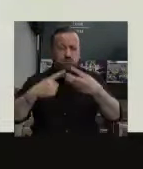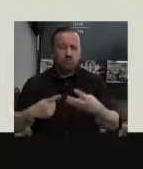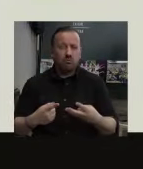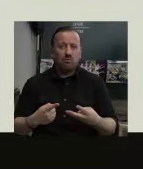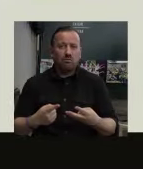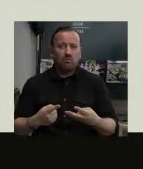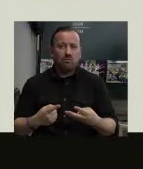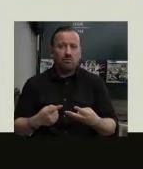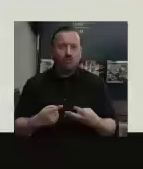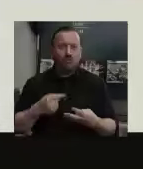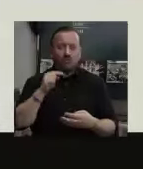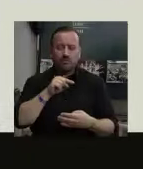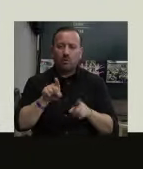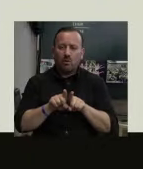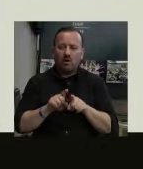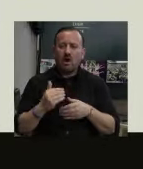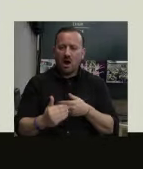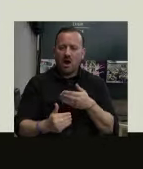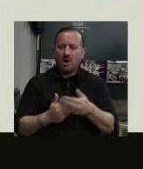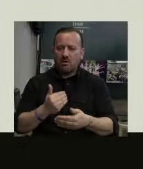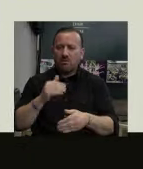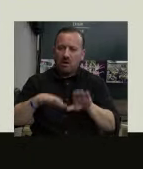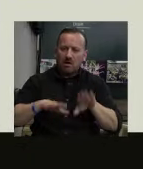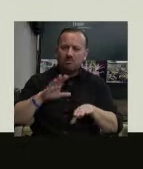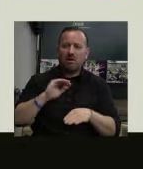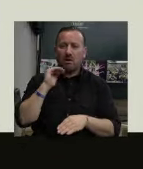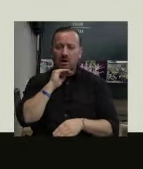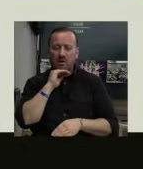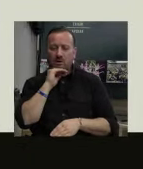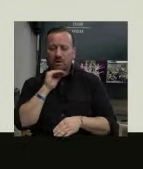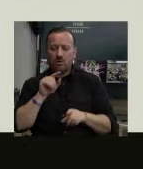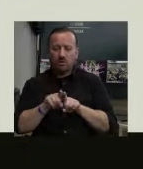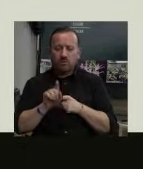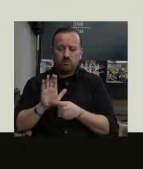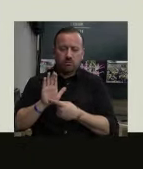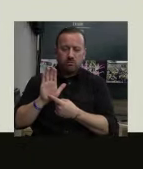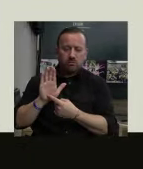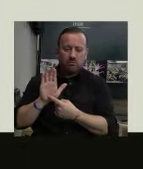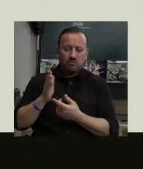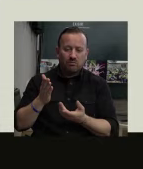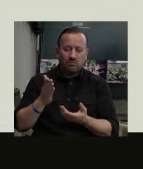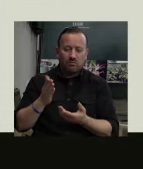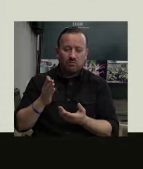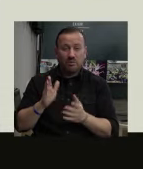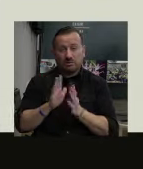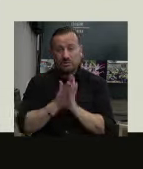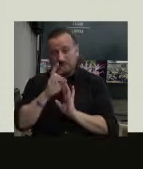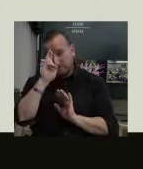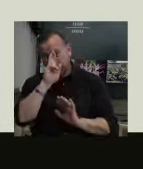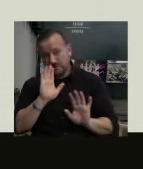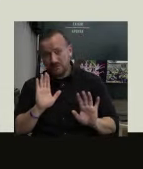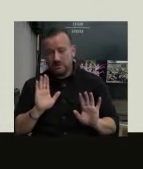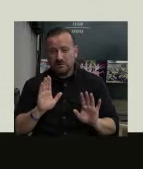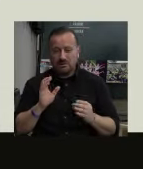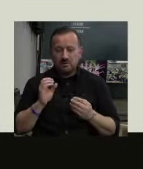etcétera Aquí voy a avanzar un rapidito Alejandra queda con la presentación por si después con todo respeto porque bueno